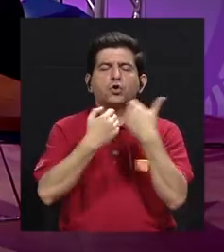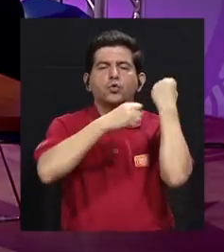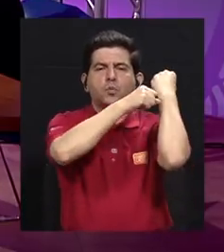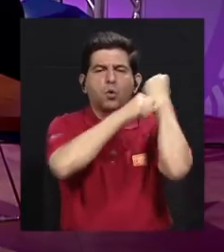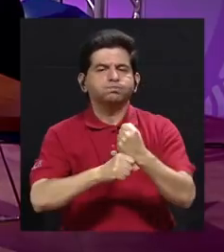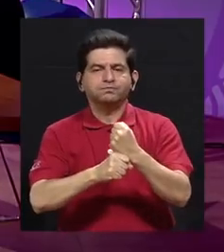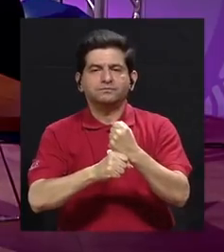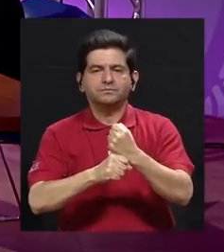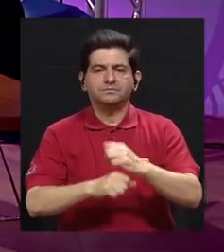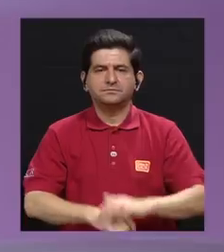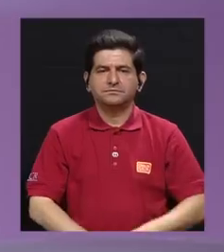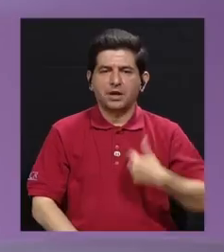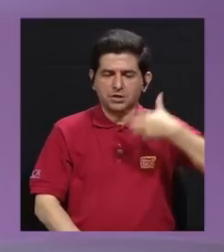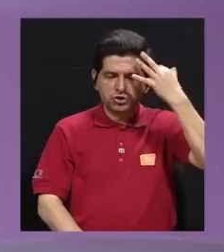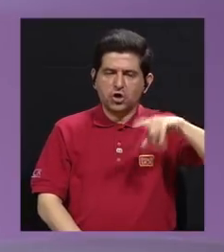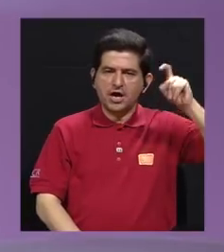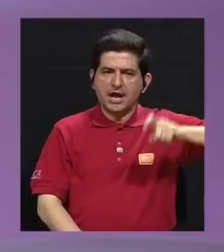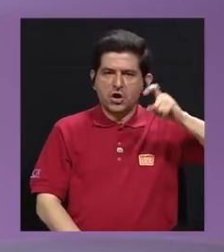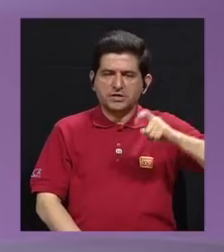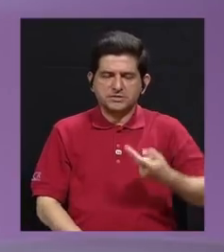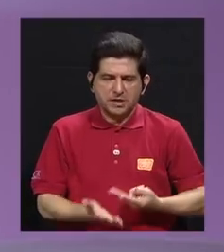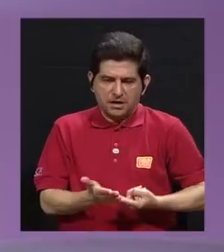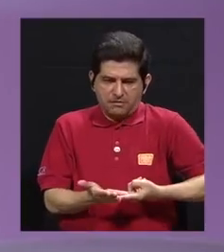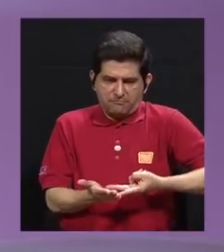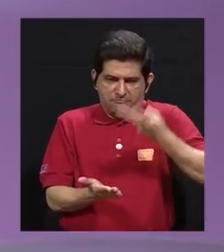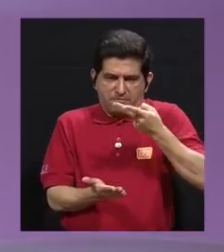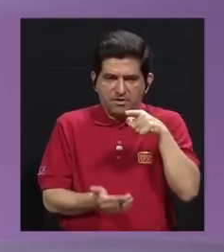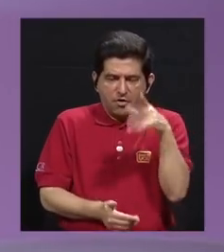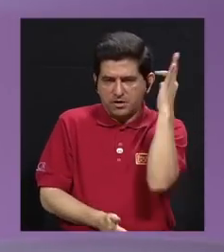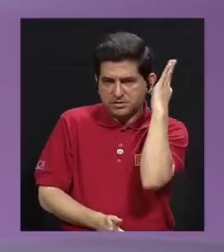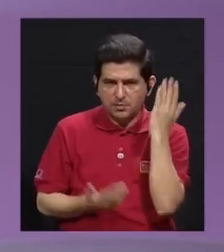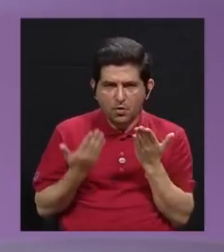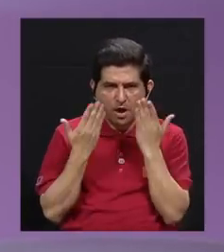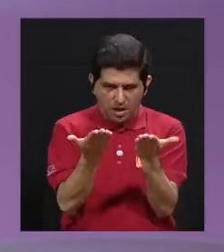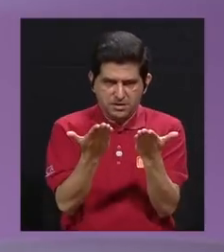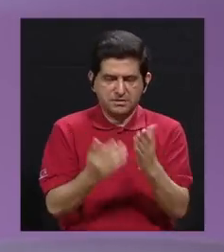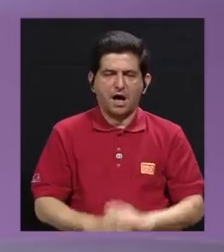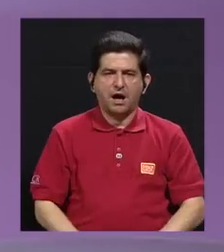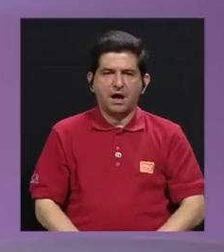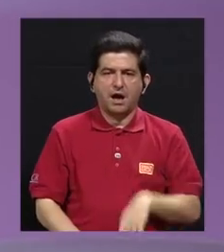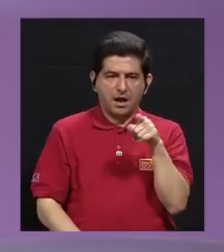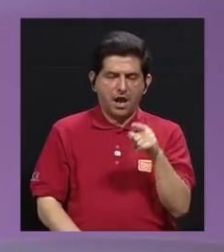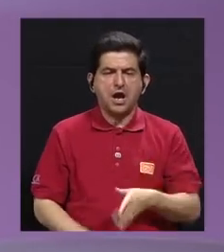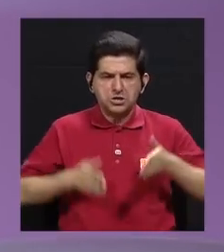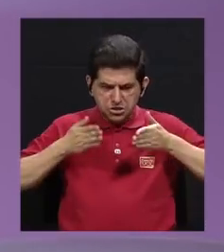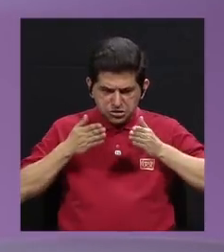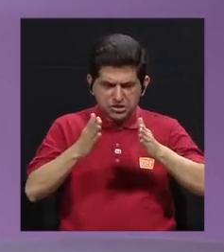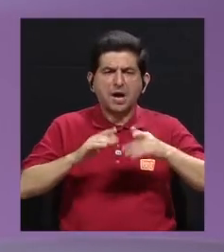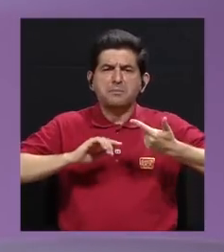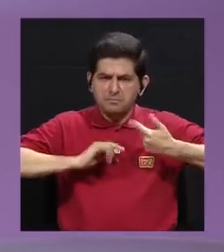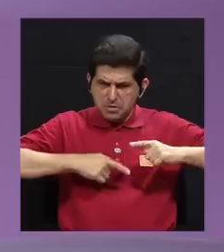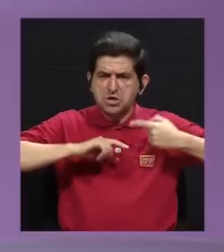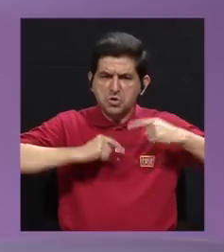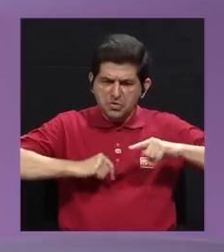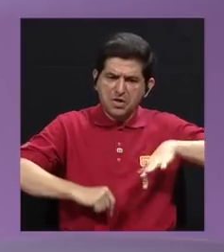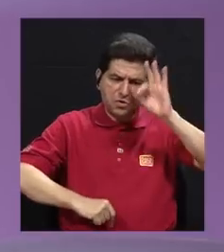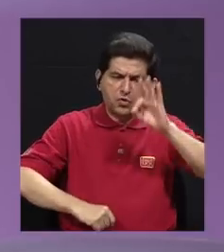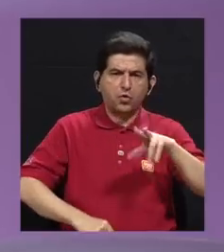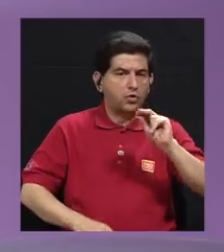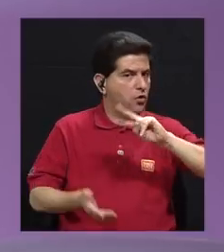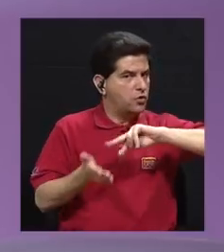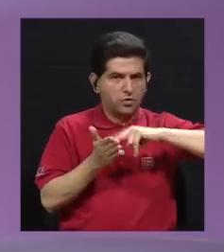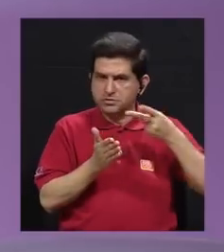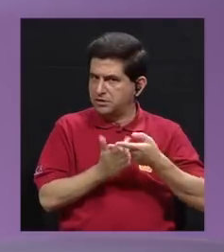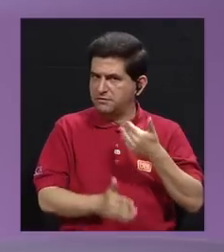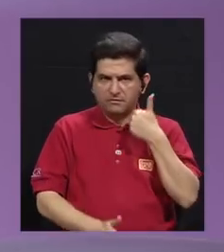mirada colonizadora, ¿no? Y creo que es necesario valorar a esas mujeres que han optado por ese camino